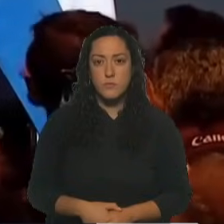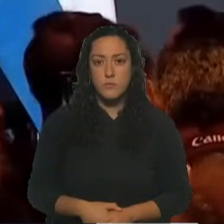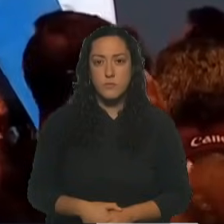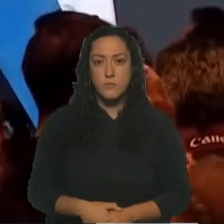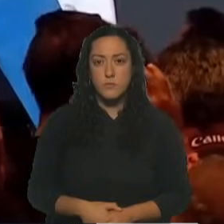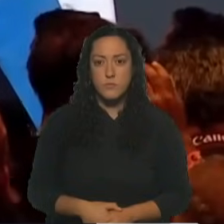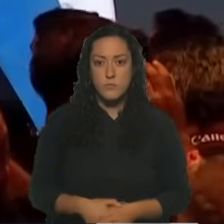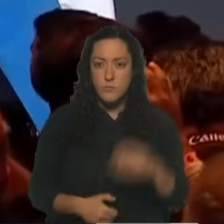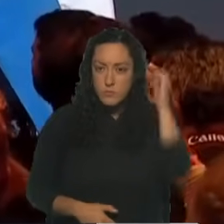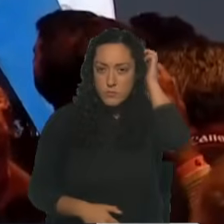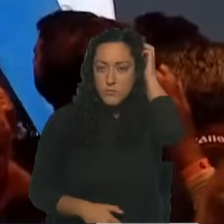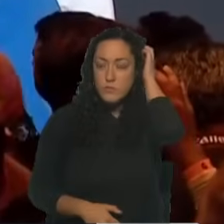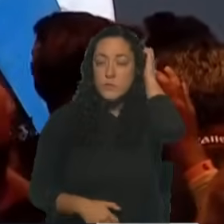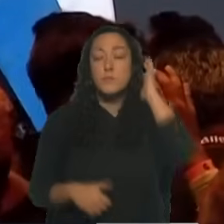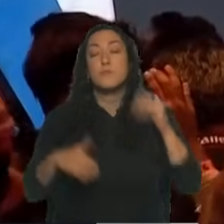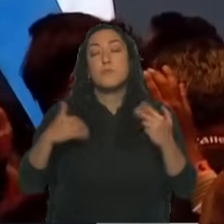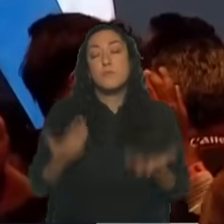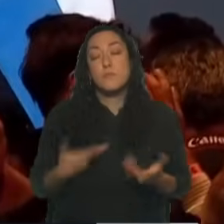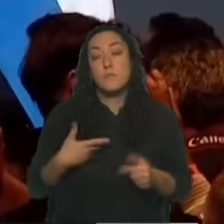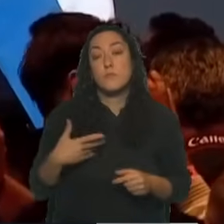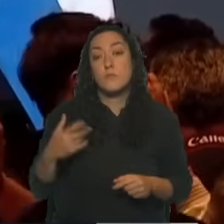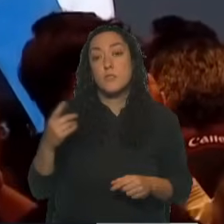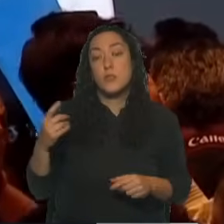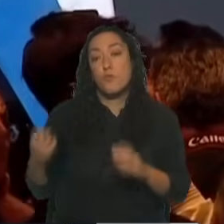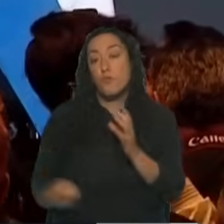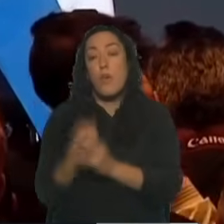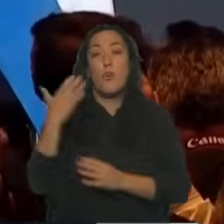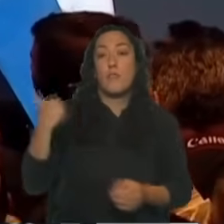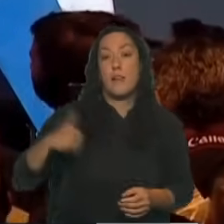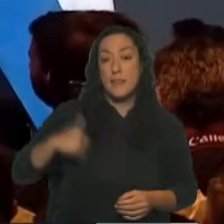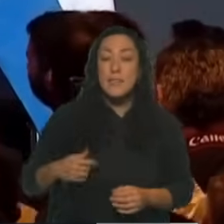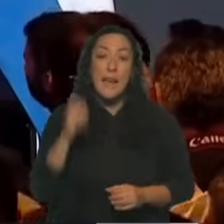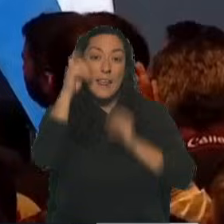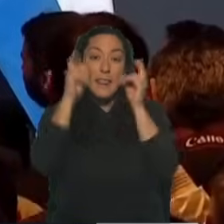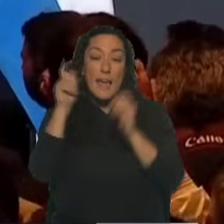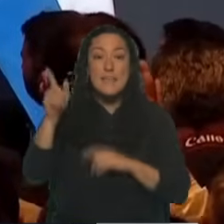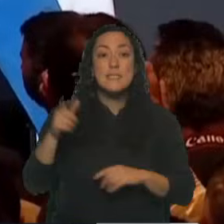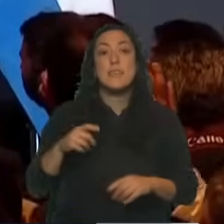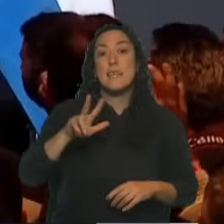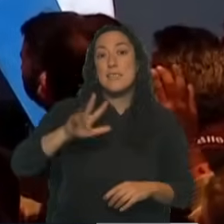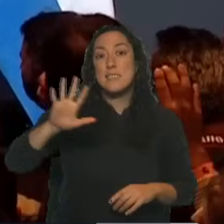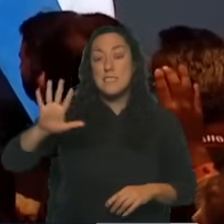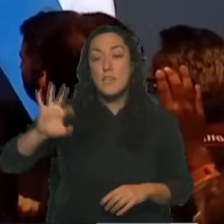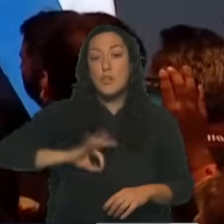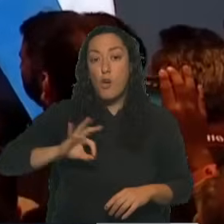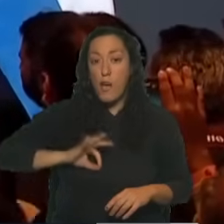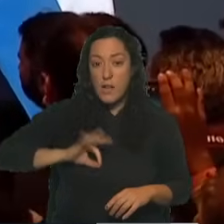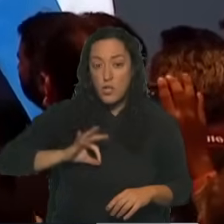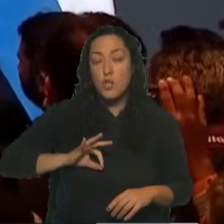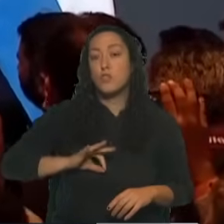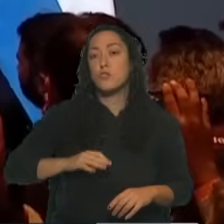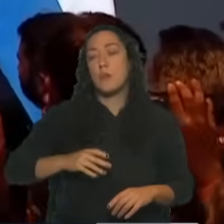En definitiva, las ideas de nuestros padres fundadores, que hicieron que 35 años de ser un país de